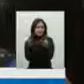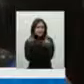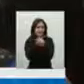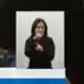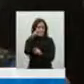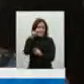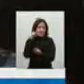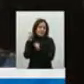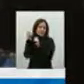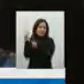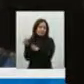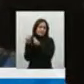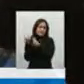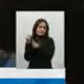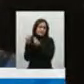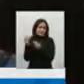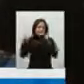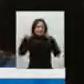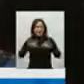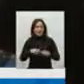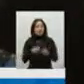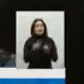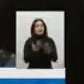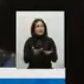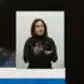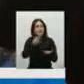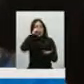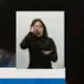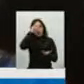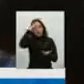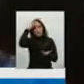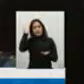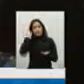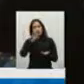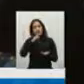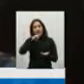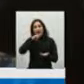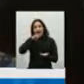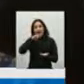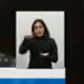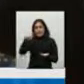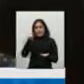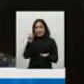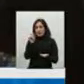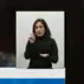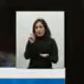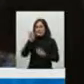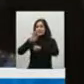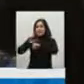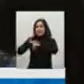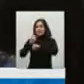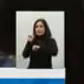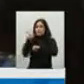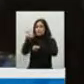comparto en lo particular las declaraciones que tuvo el gobernador de la provincia de Jujuy insultando a un organismo internacional de derechos humanos de la